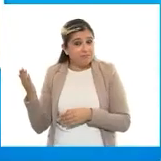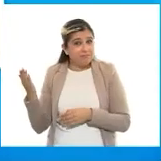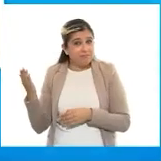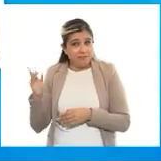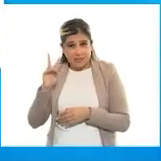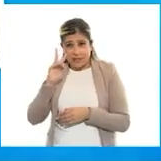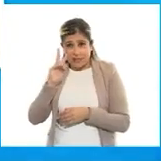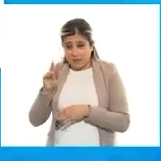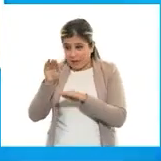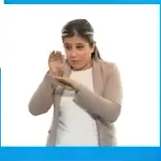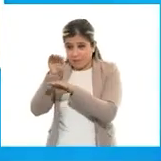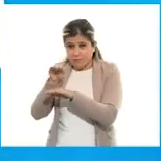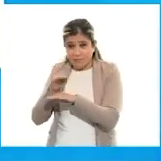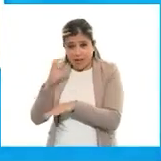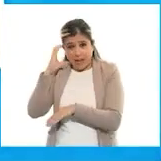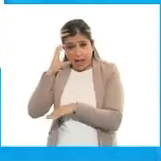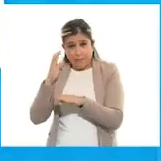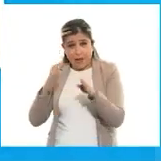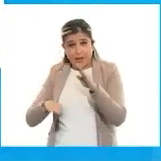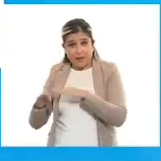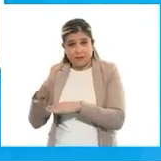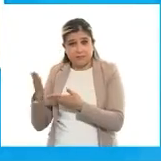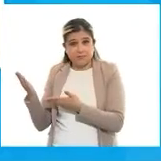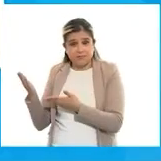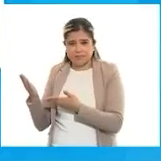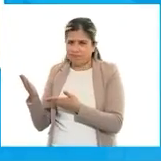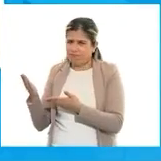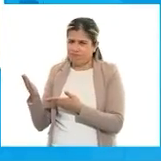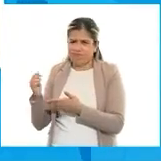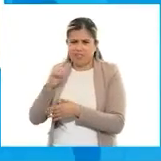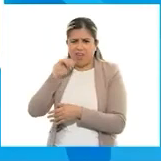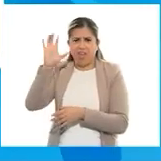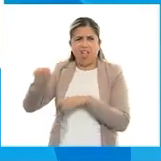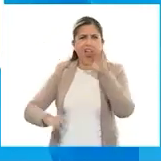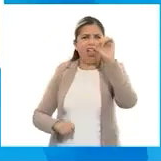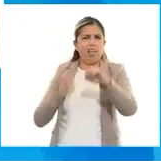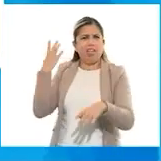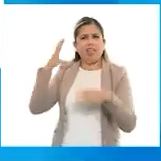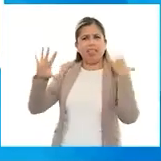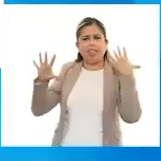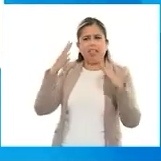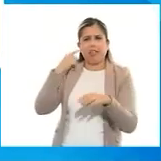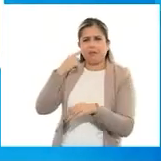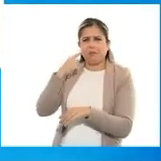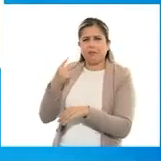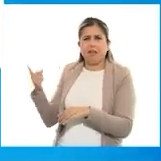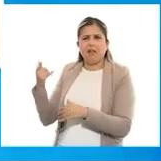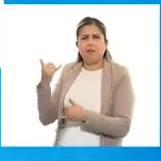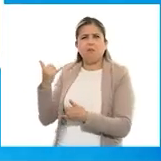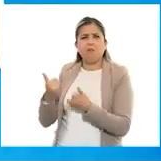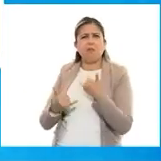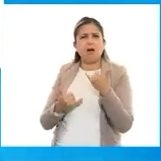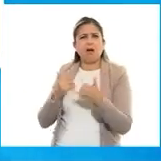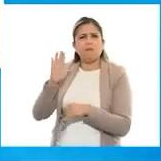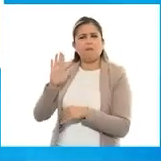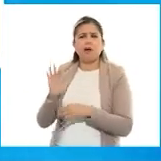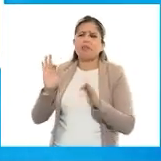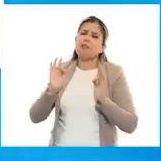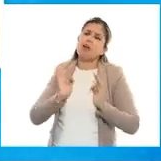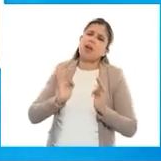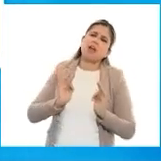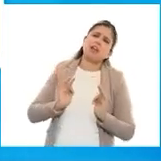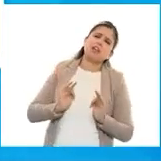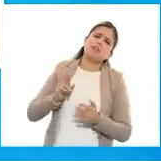¿La ven acomodando la ropa sobre su cama? ¡No! Ay, no, maestra. Yo más bien veo que está muy tranquila,